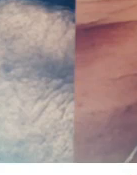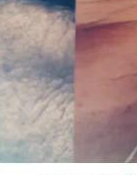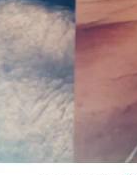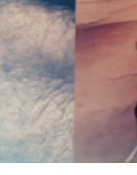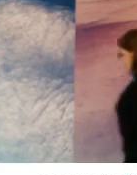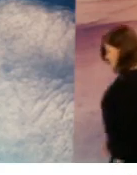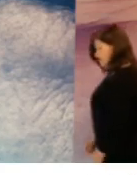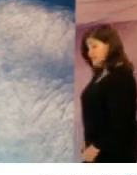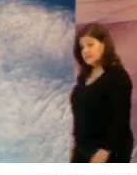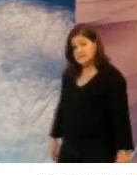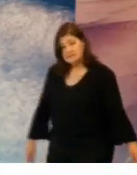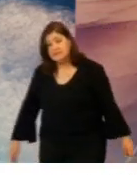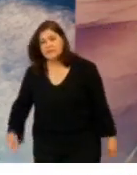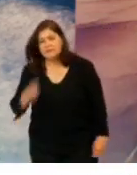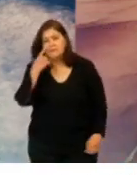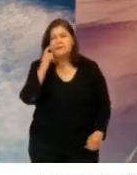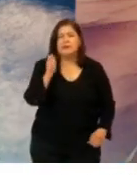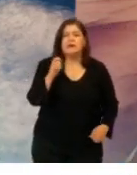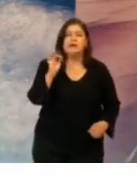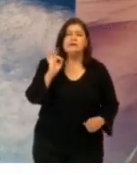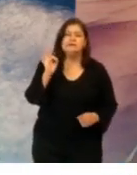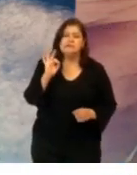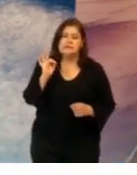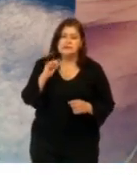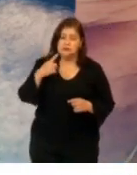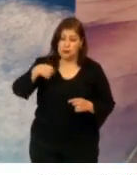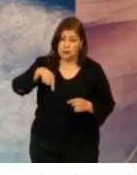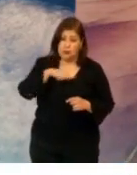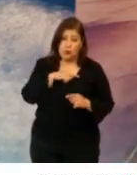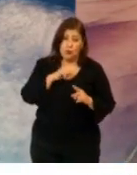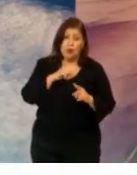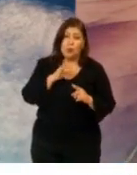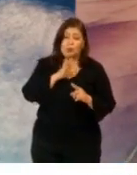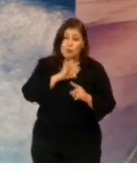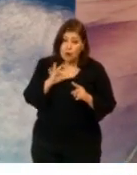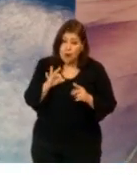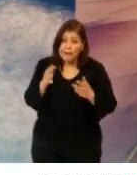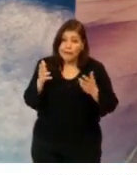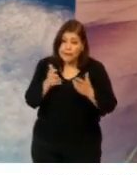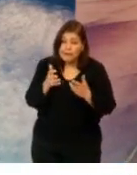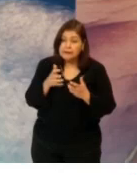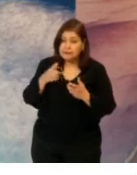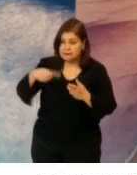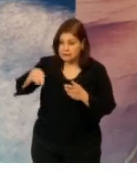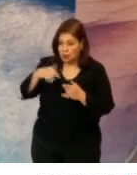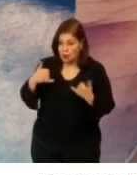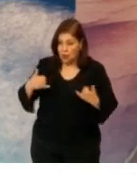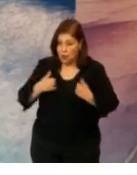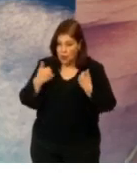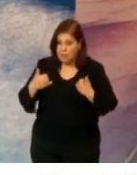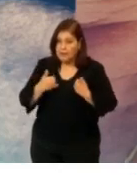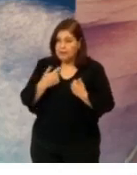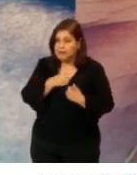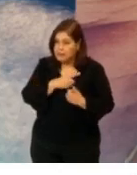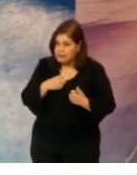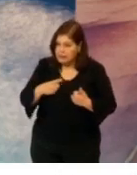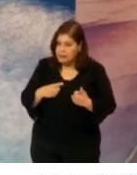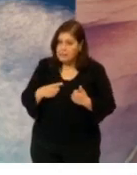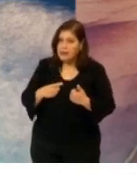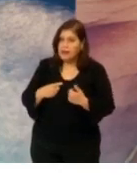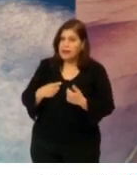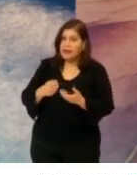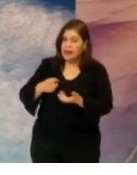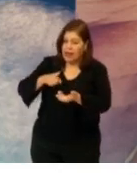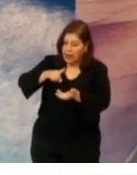Si logramos, dentro de esta misma perspectiva, si logramos que nuestros jóvenes, tenemos que hacer un gran trabajo al interior de